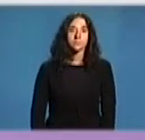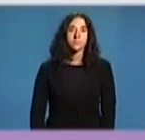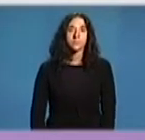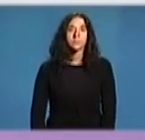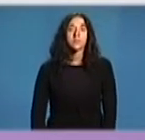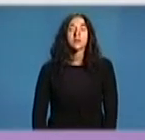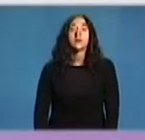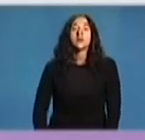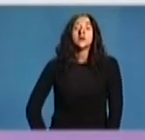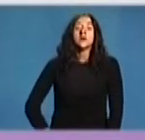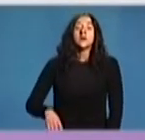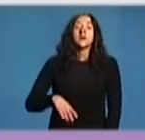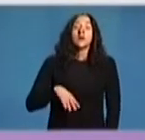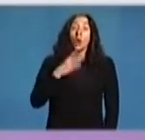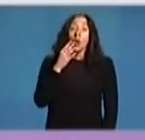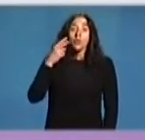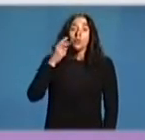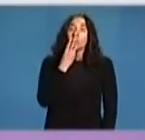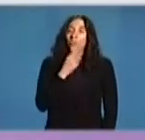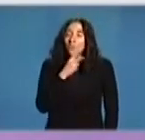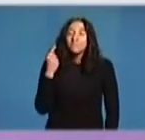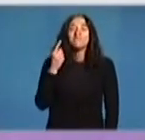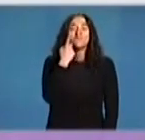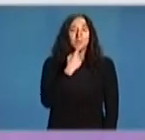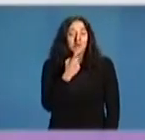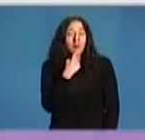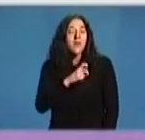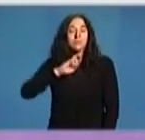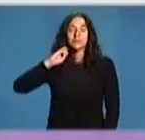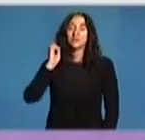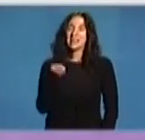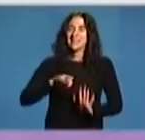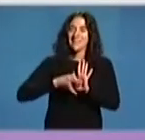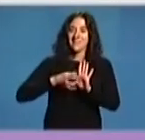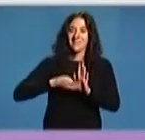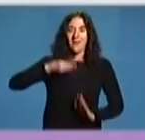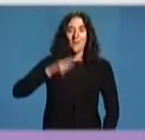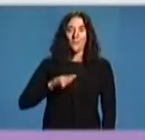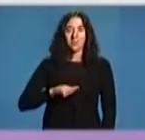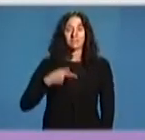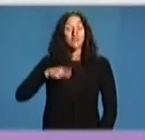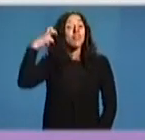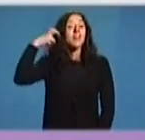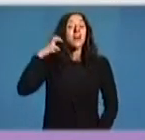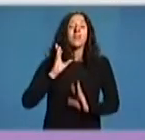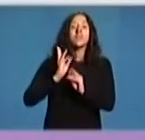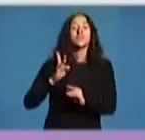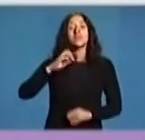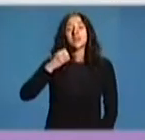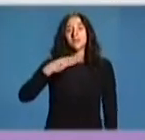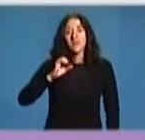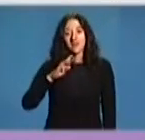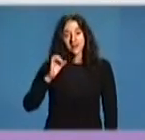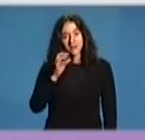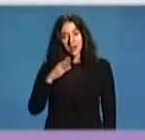Doces vermellas e de moi boa calidad. Así son as cereixas que se dan na Ribeira Sacra. Se queren, poden comprobalo esta fin de semana